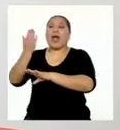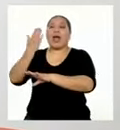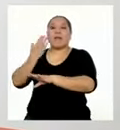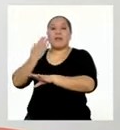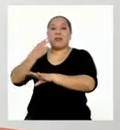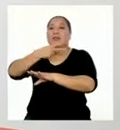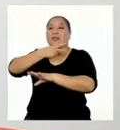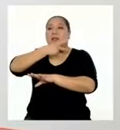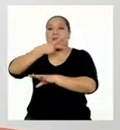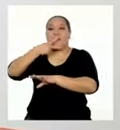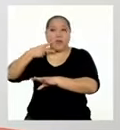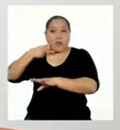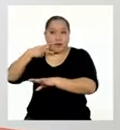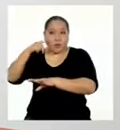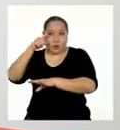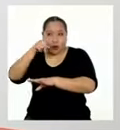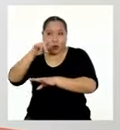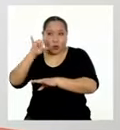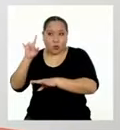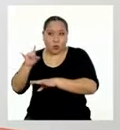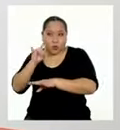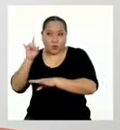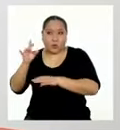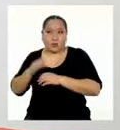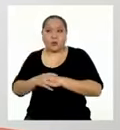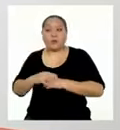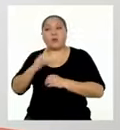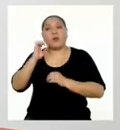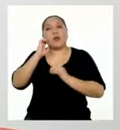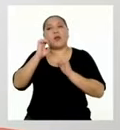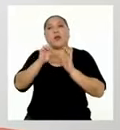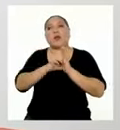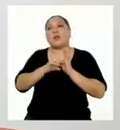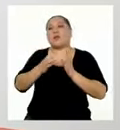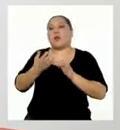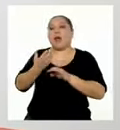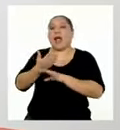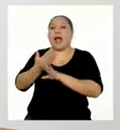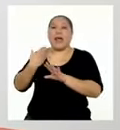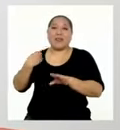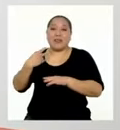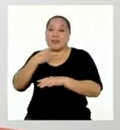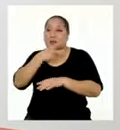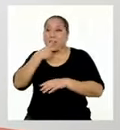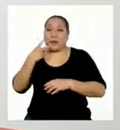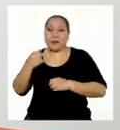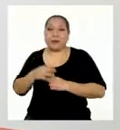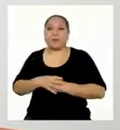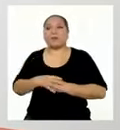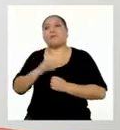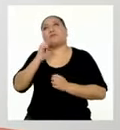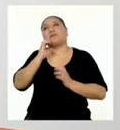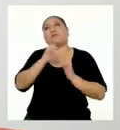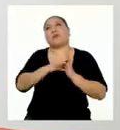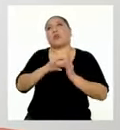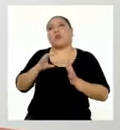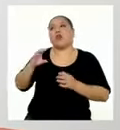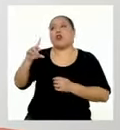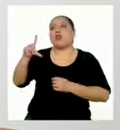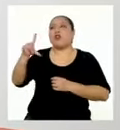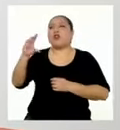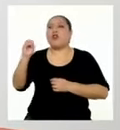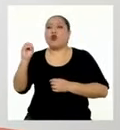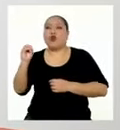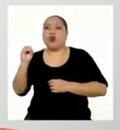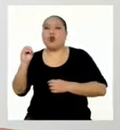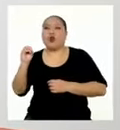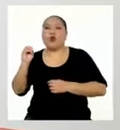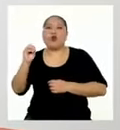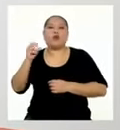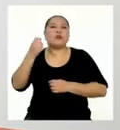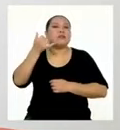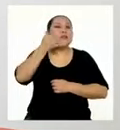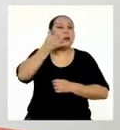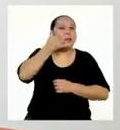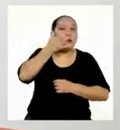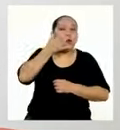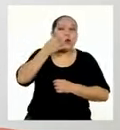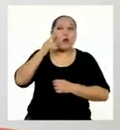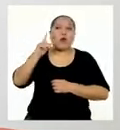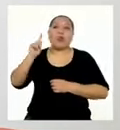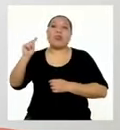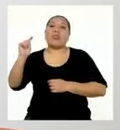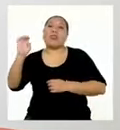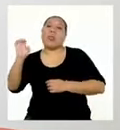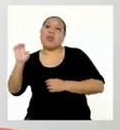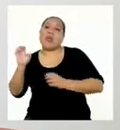al verbo que estés usando, es decir, van antes del verbo. Por ejemplo, lo llamó,